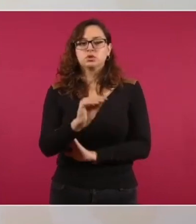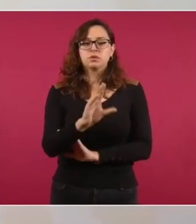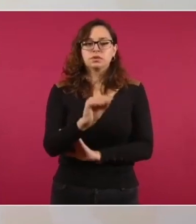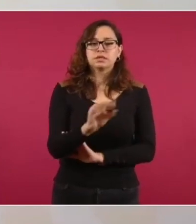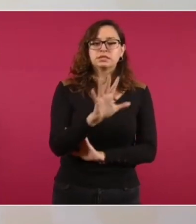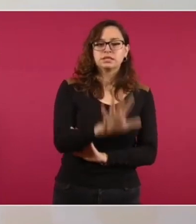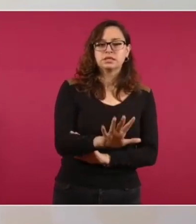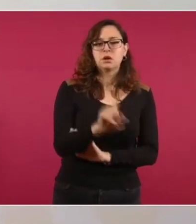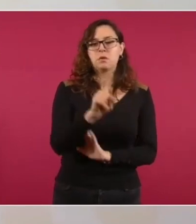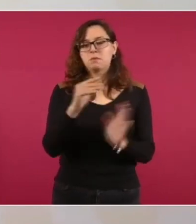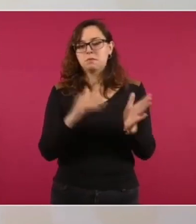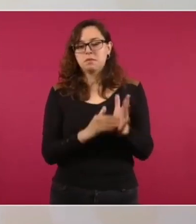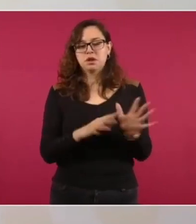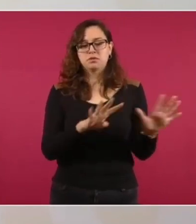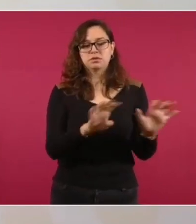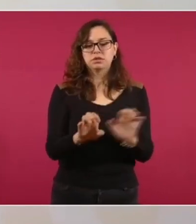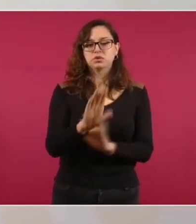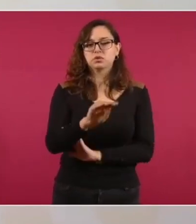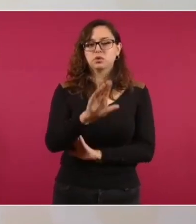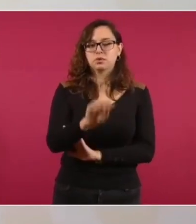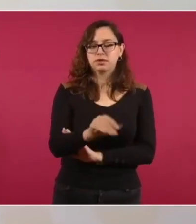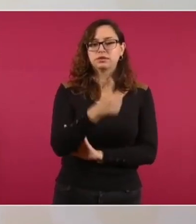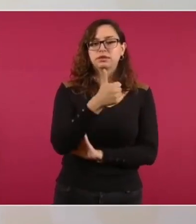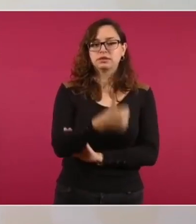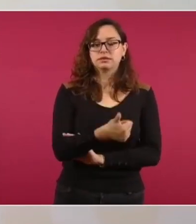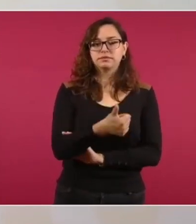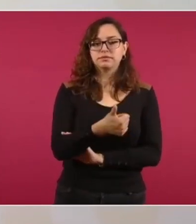1995, 96,